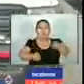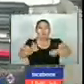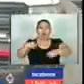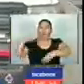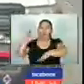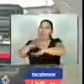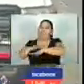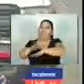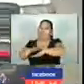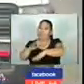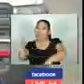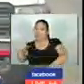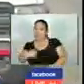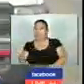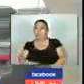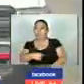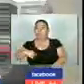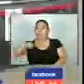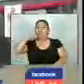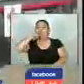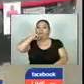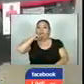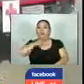alertó del percance a la Cruz Roja.